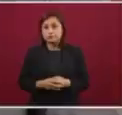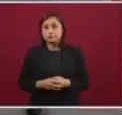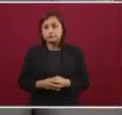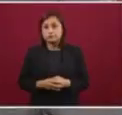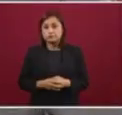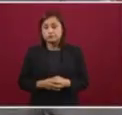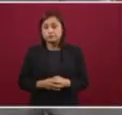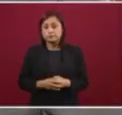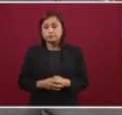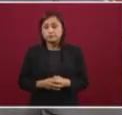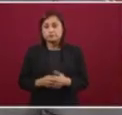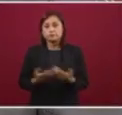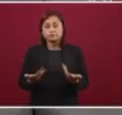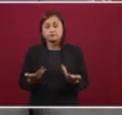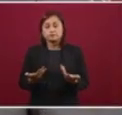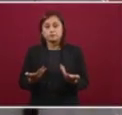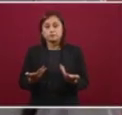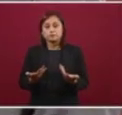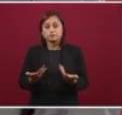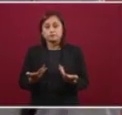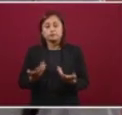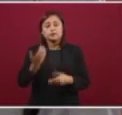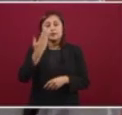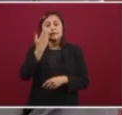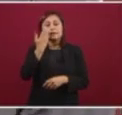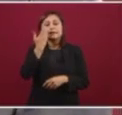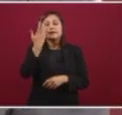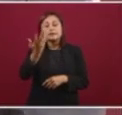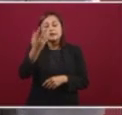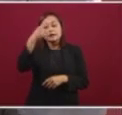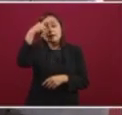Que México ya no sea